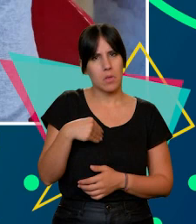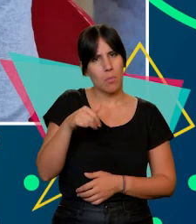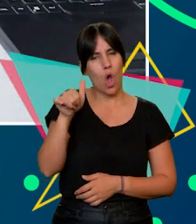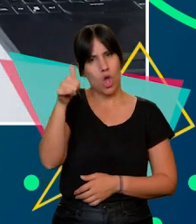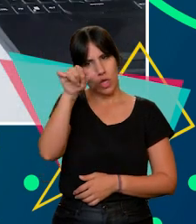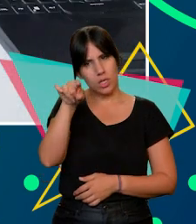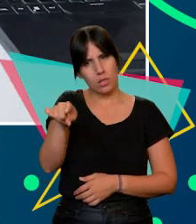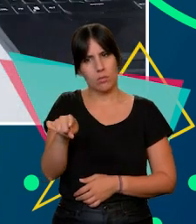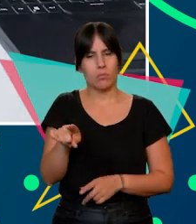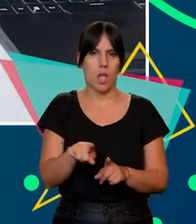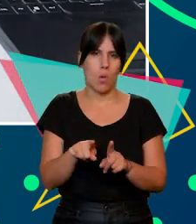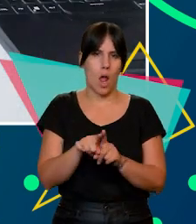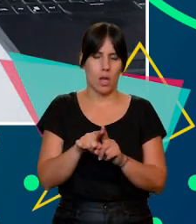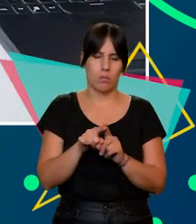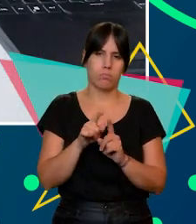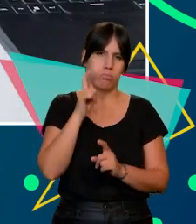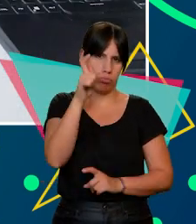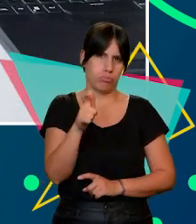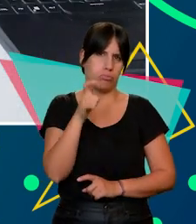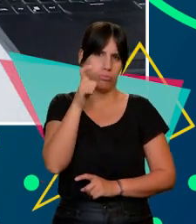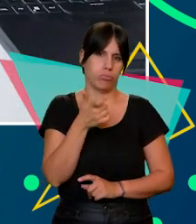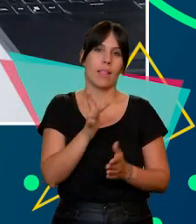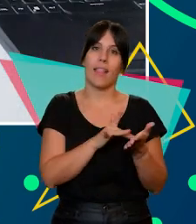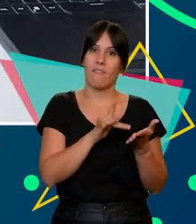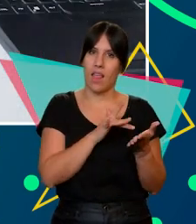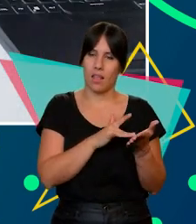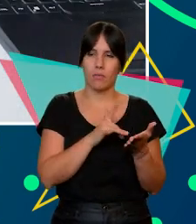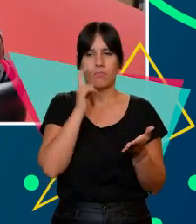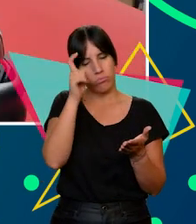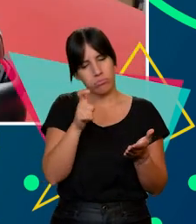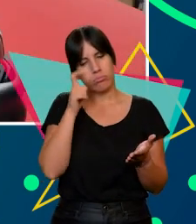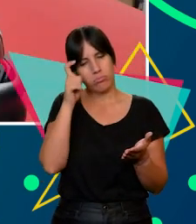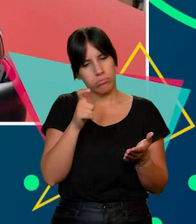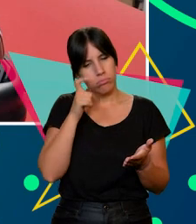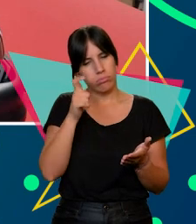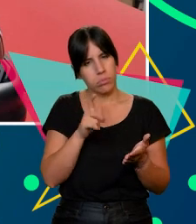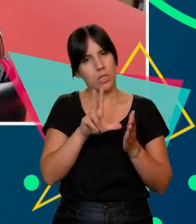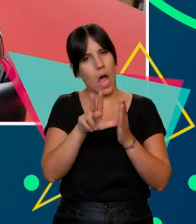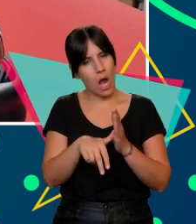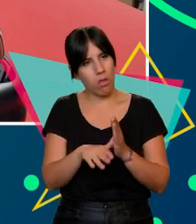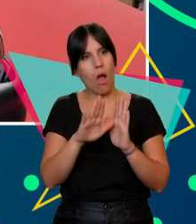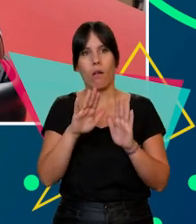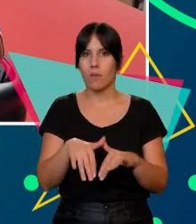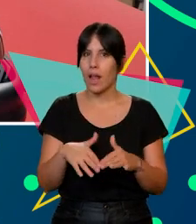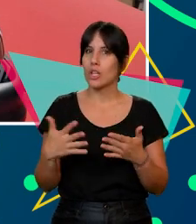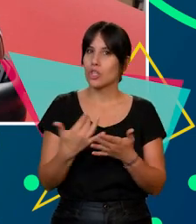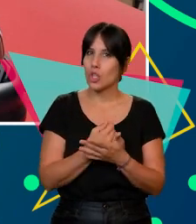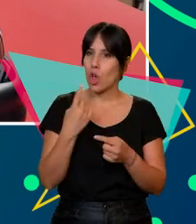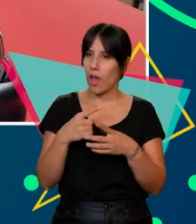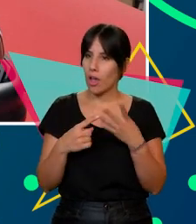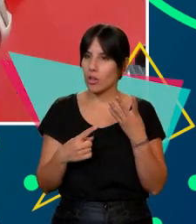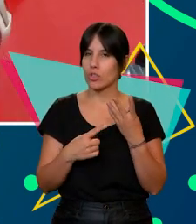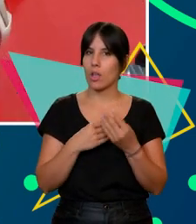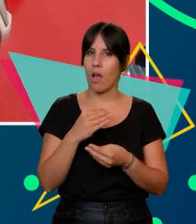tardó mucho más en actuar con su tablet que él tiene del autismo, pues nos iba comentando todas las cosas